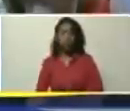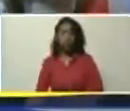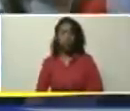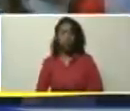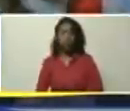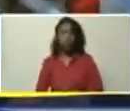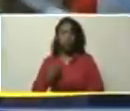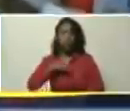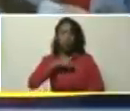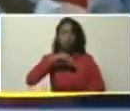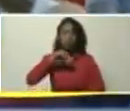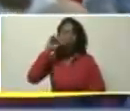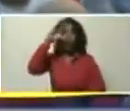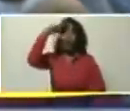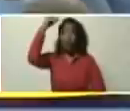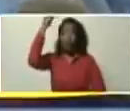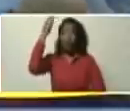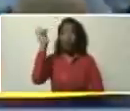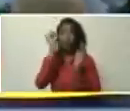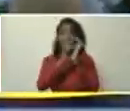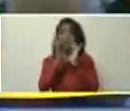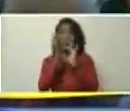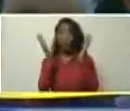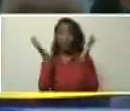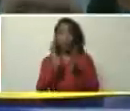de nuestro Señor Jesucristo